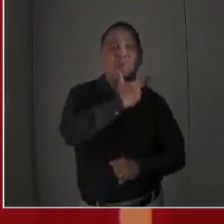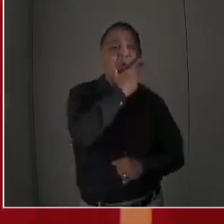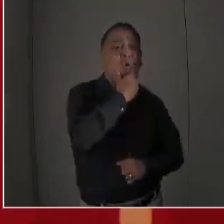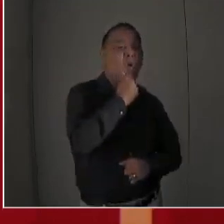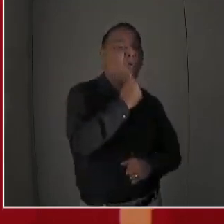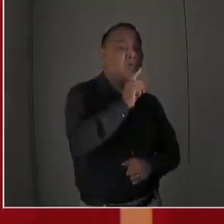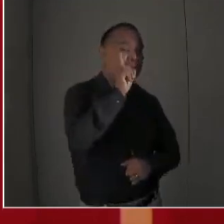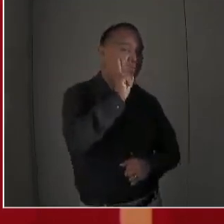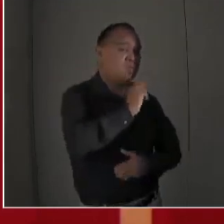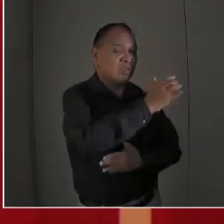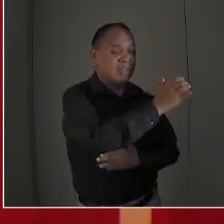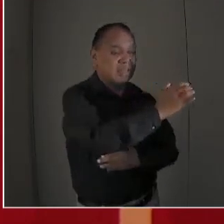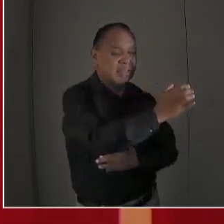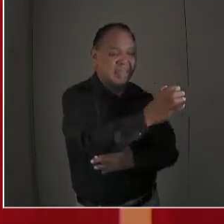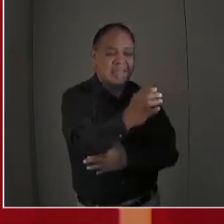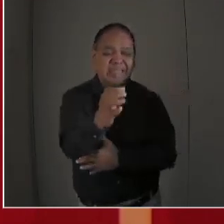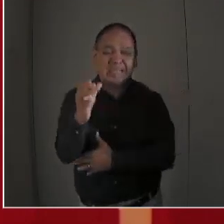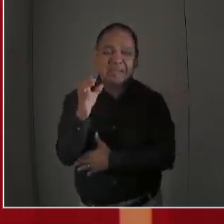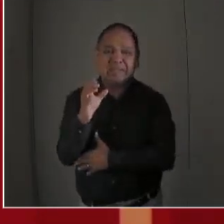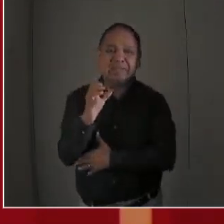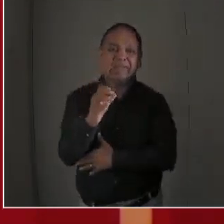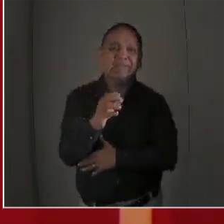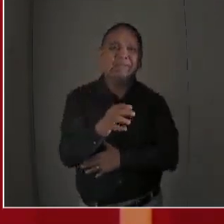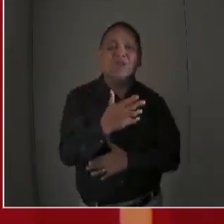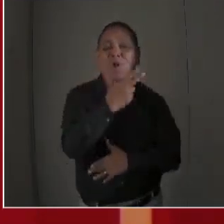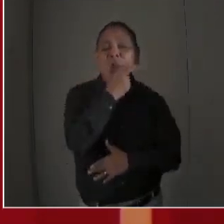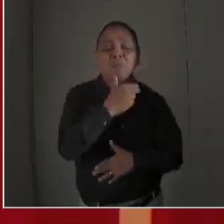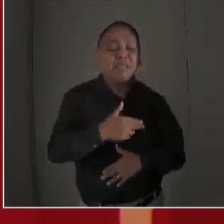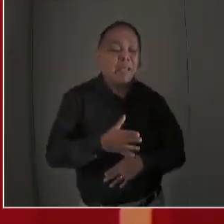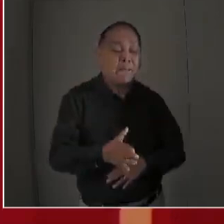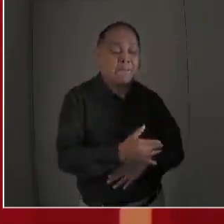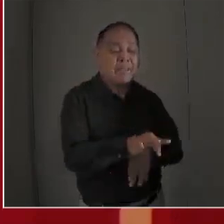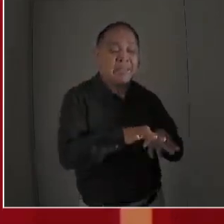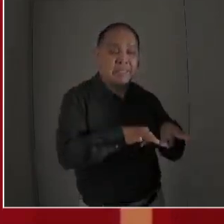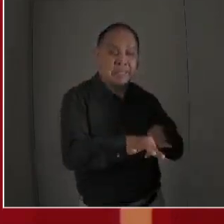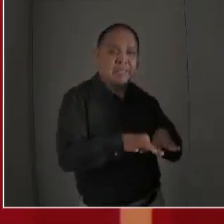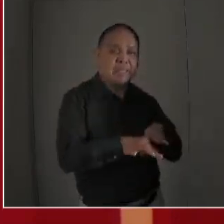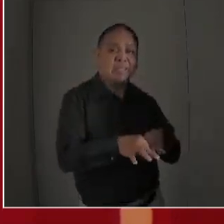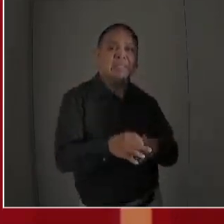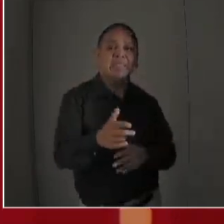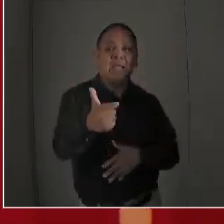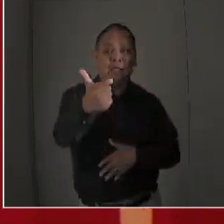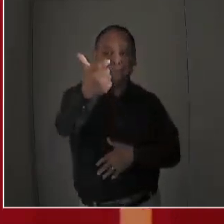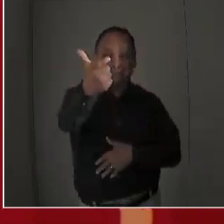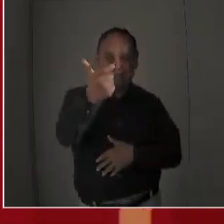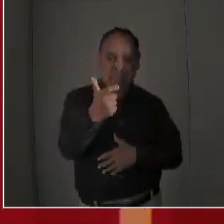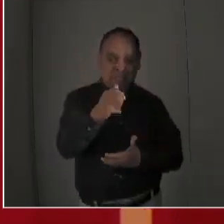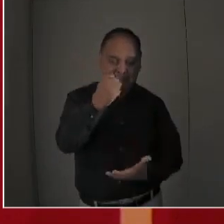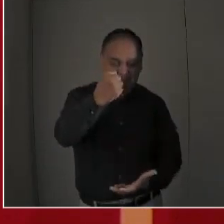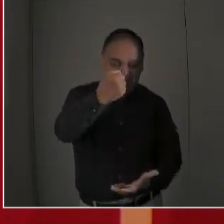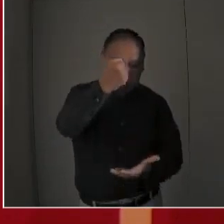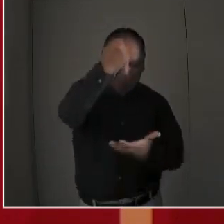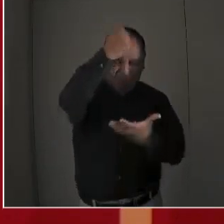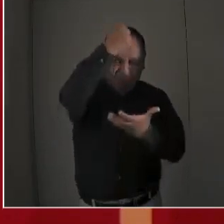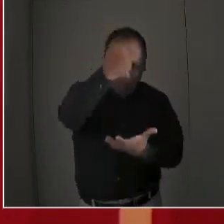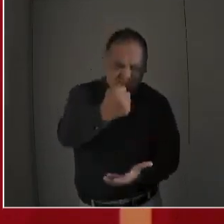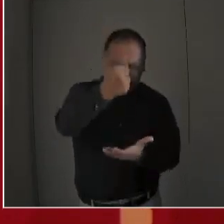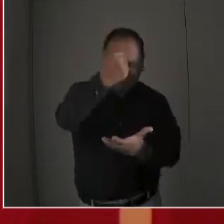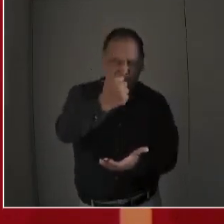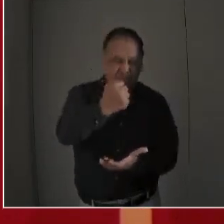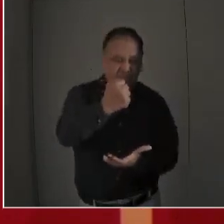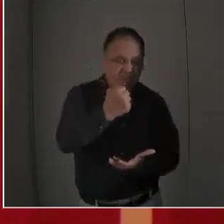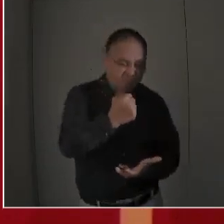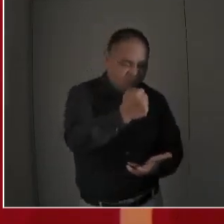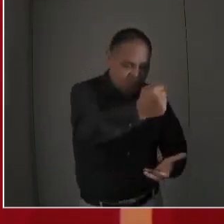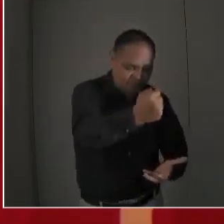las campesinas, para los pescadores, todo ese recurso se reorientó en dignificar la